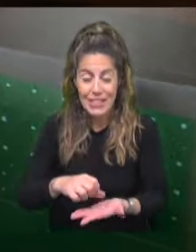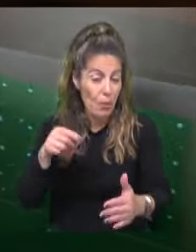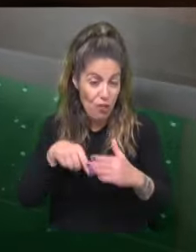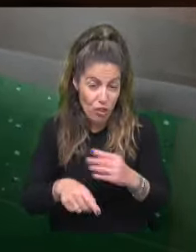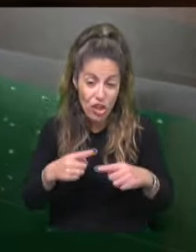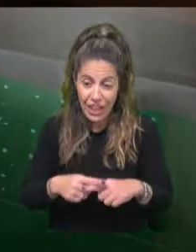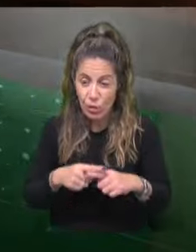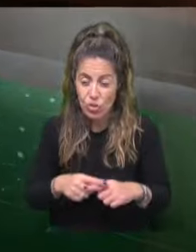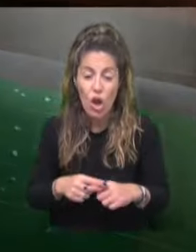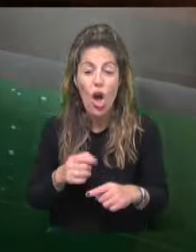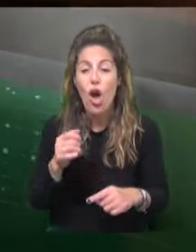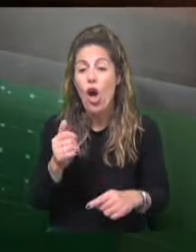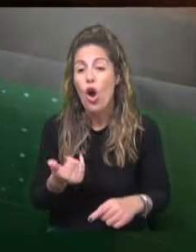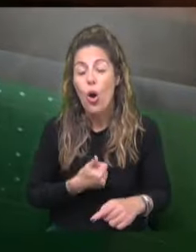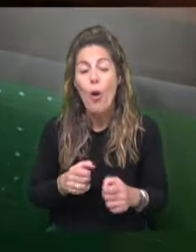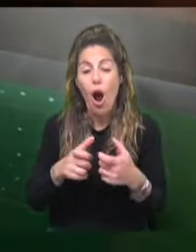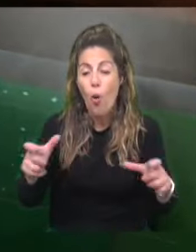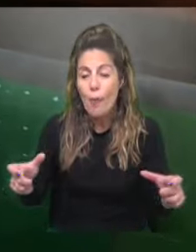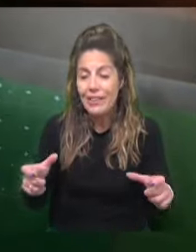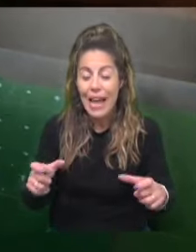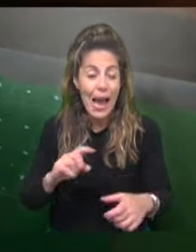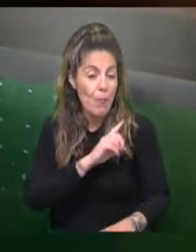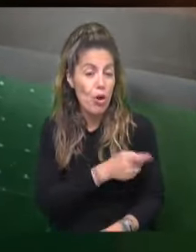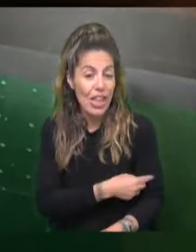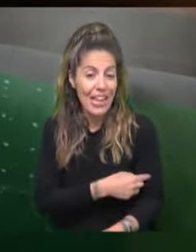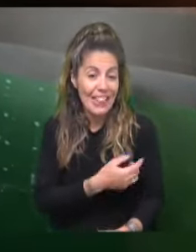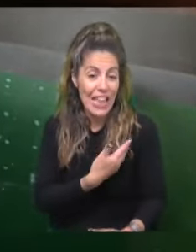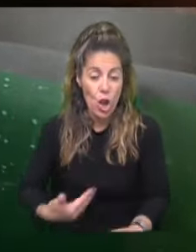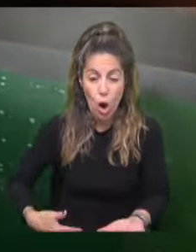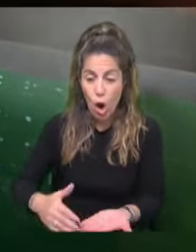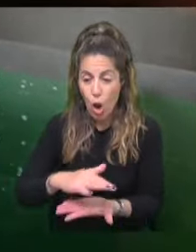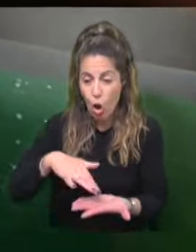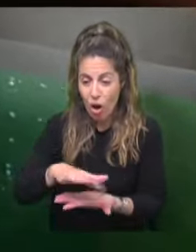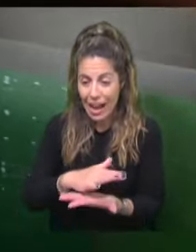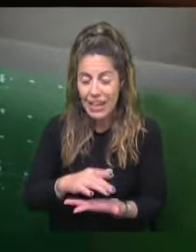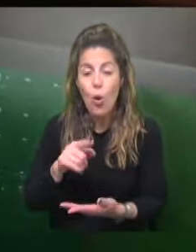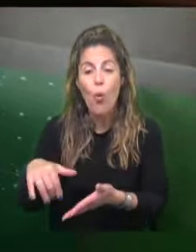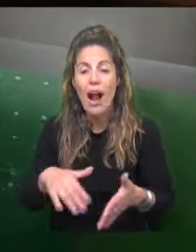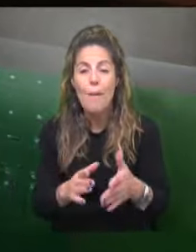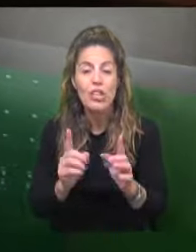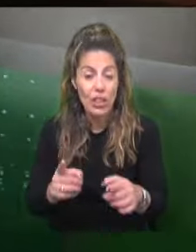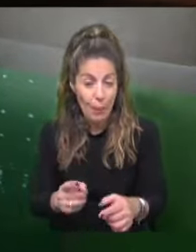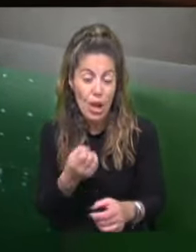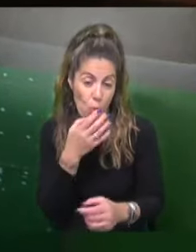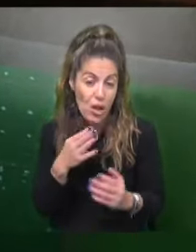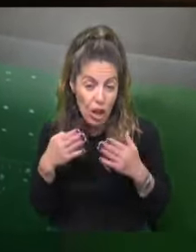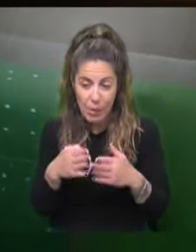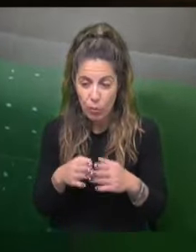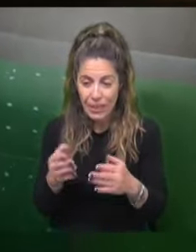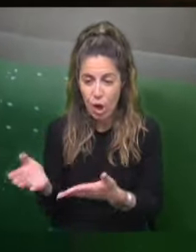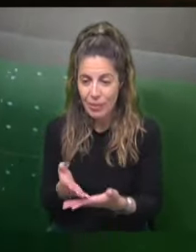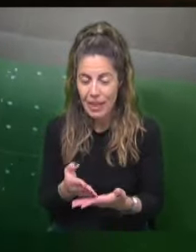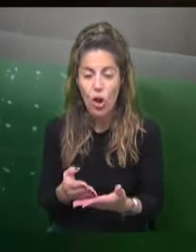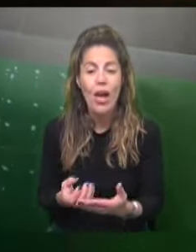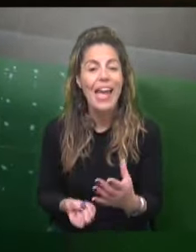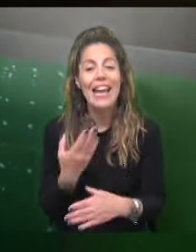discusión Cómo aumenta el poder de lo local y yo creo que un camino también es bueno que se lo pregunten a los invitados hoy es crear